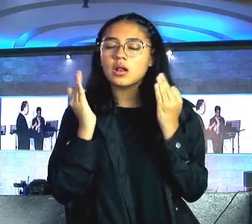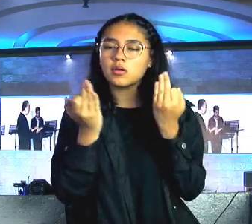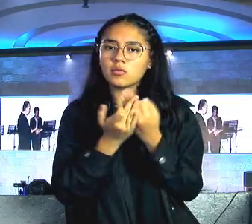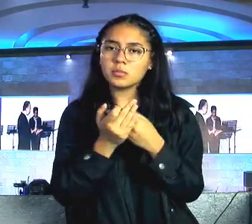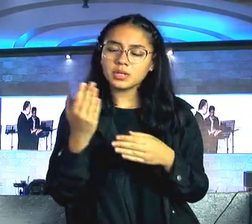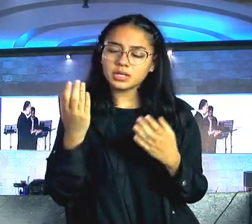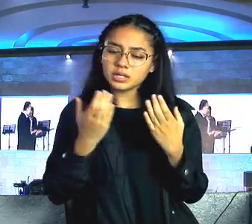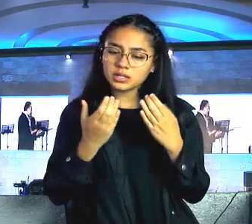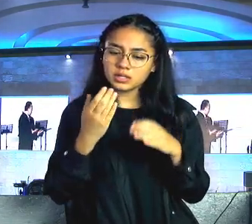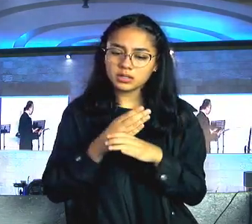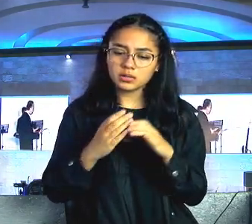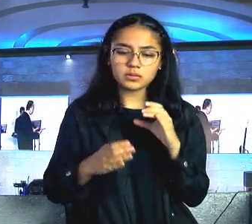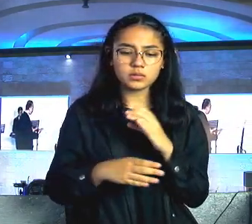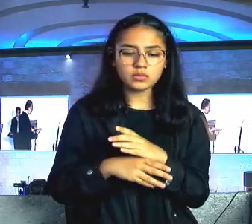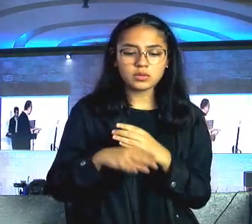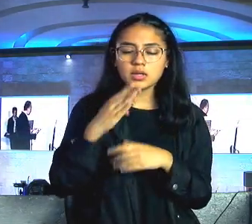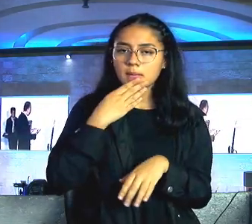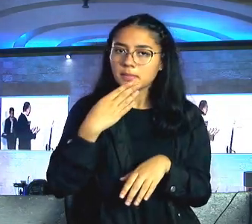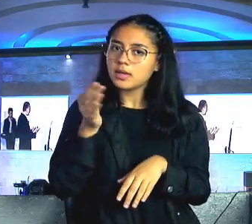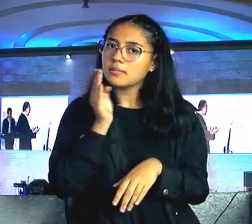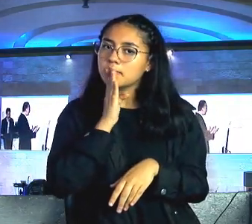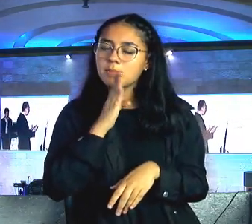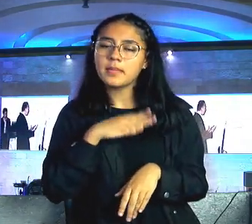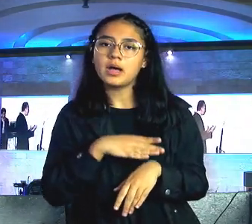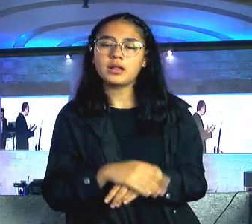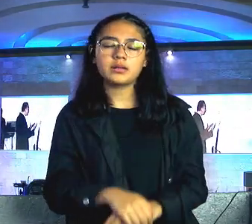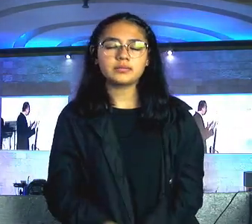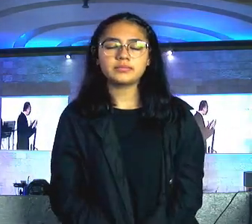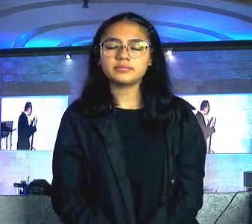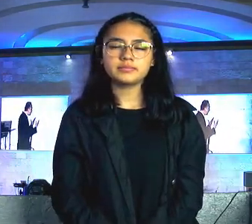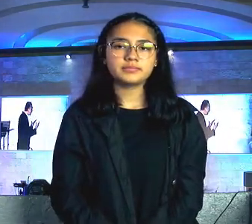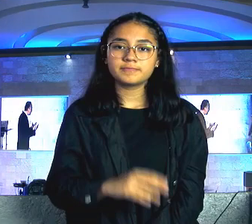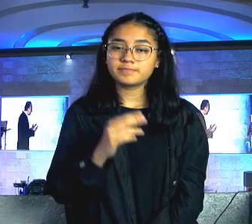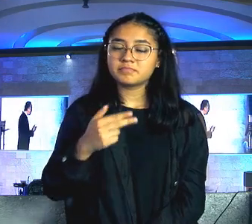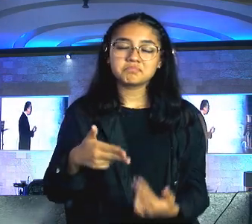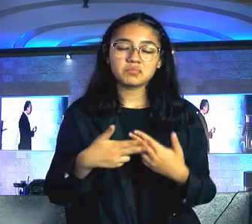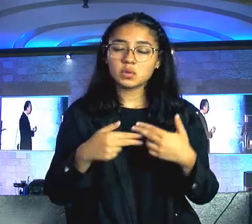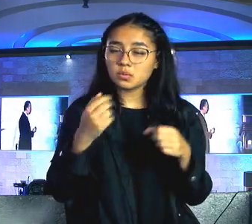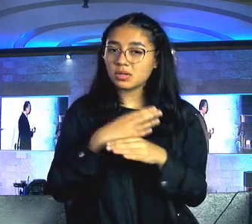todo. No hay nada que podamos esconder de Él.